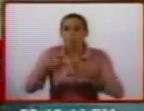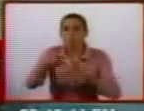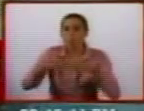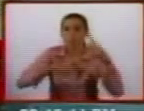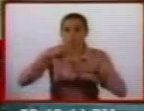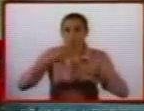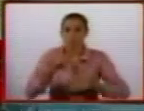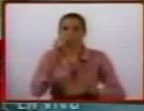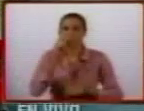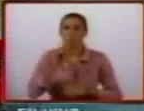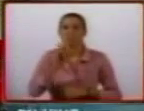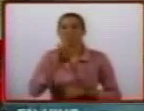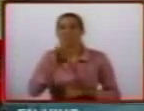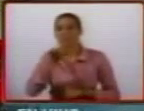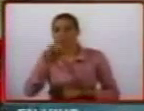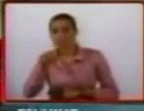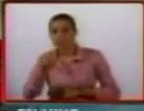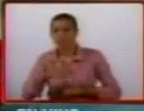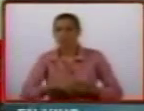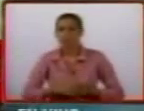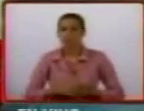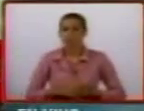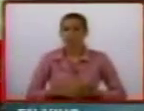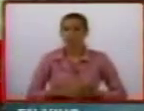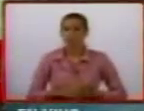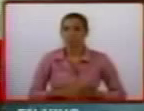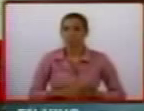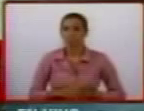Iván Gil, agarra pues.